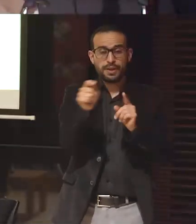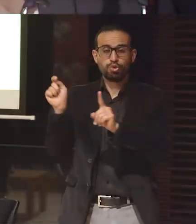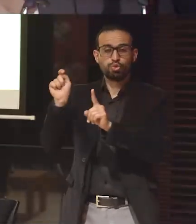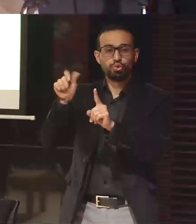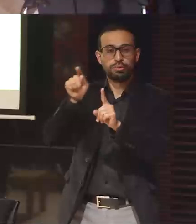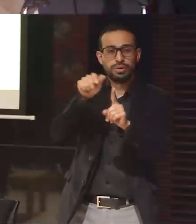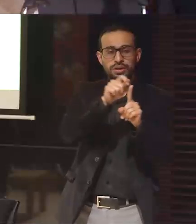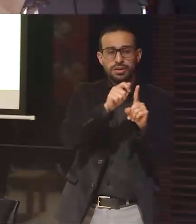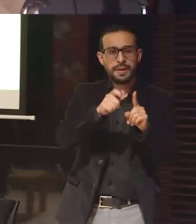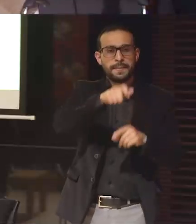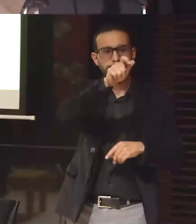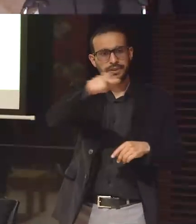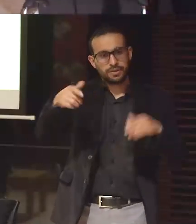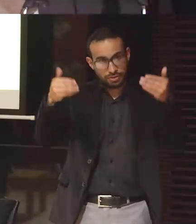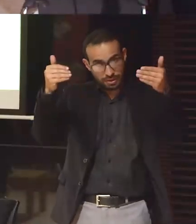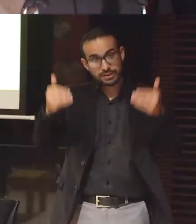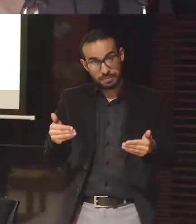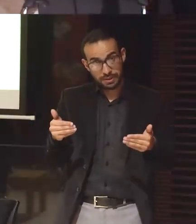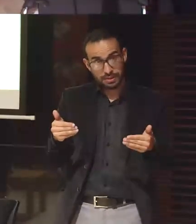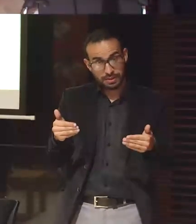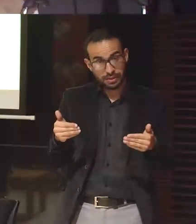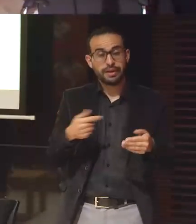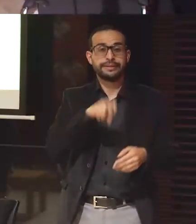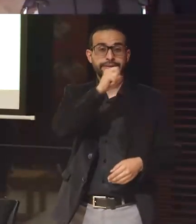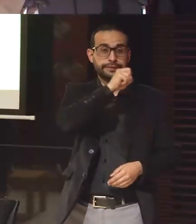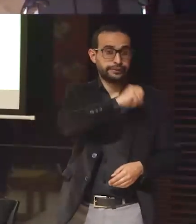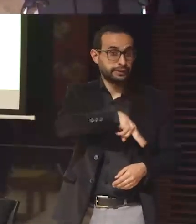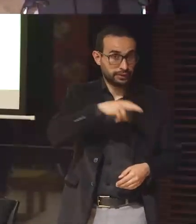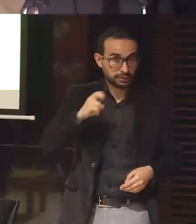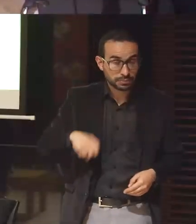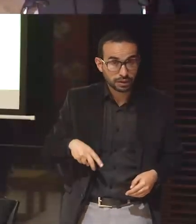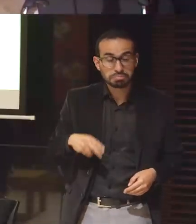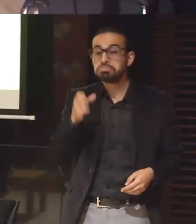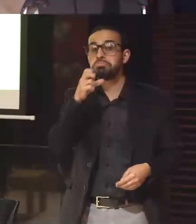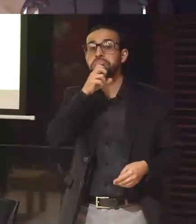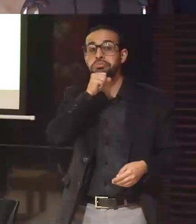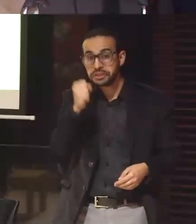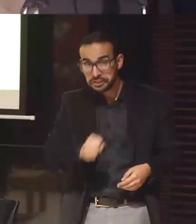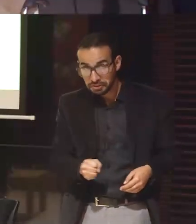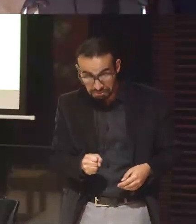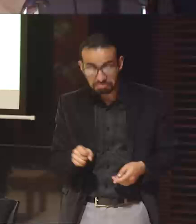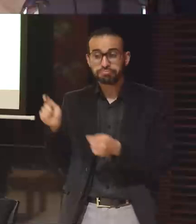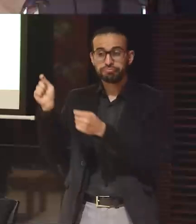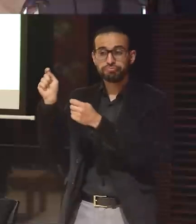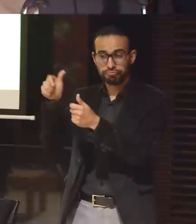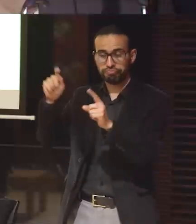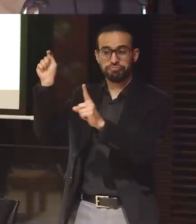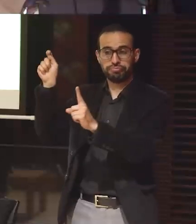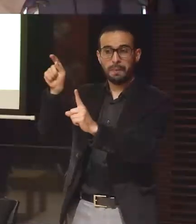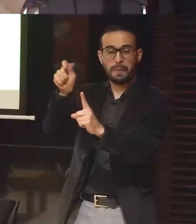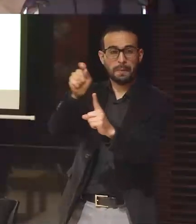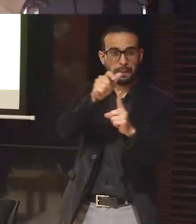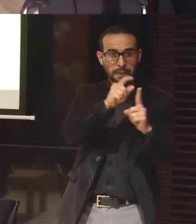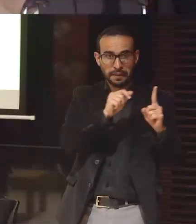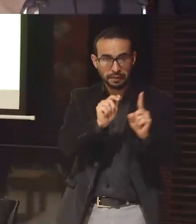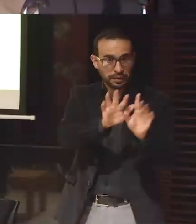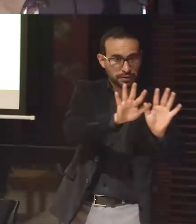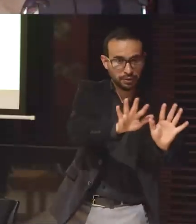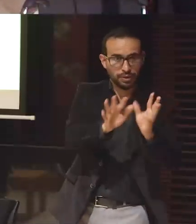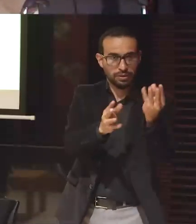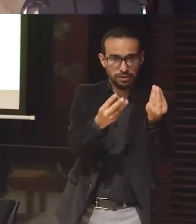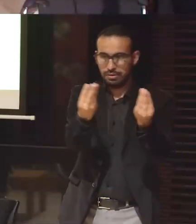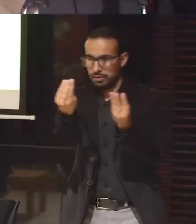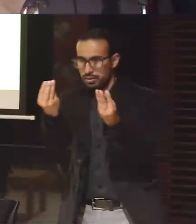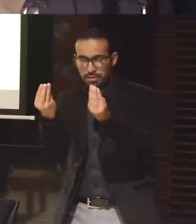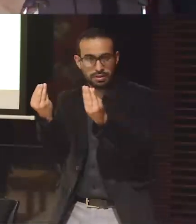las personas con discapacidad, personas cisben, adulto mayor, etc. ¿Y cómo lo hacemos eso? De manera diferencial. ¿Cómo se